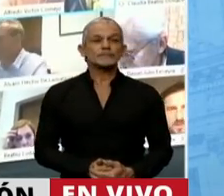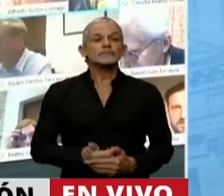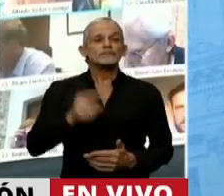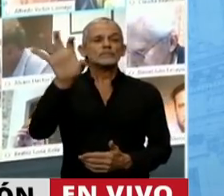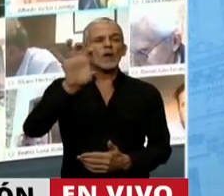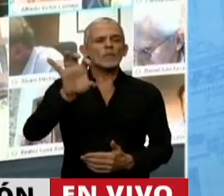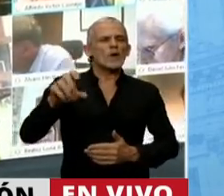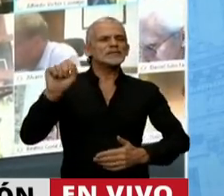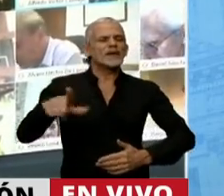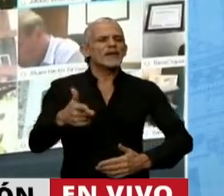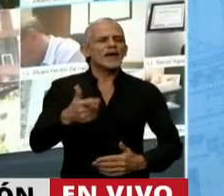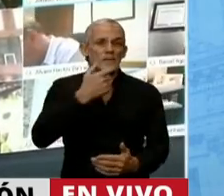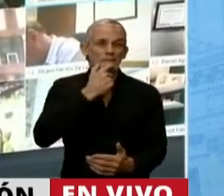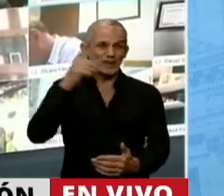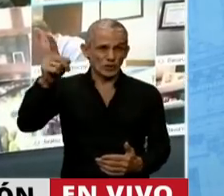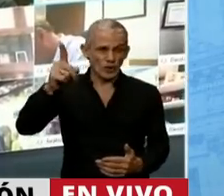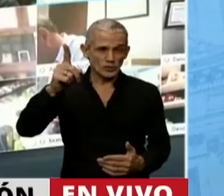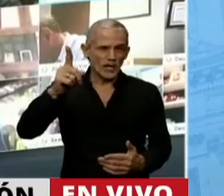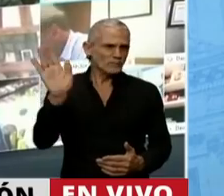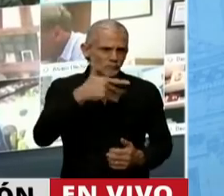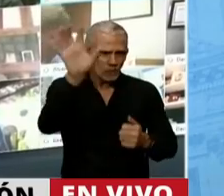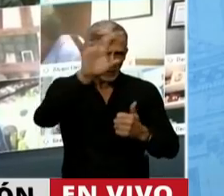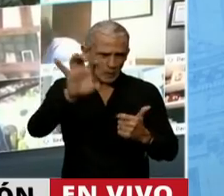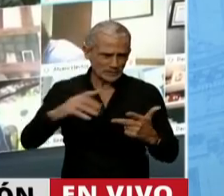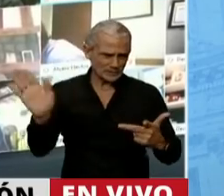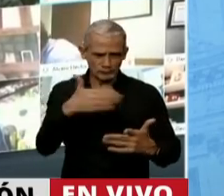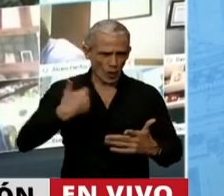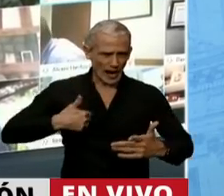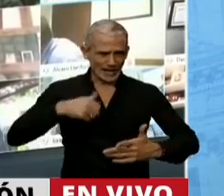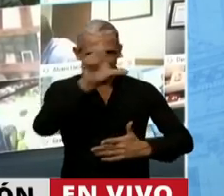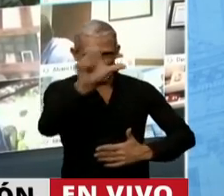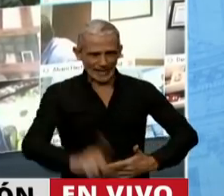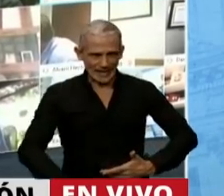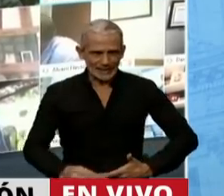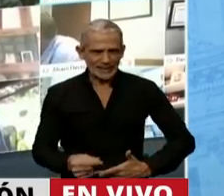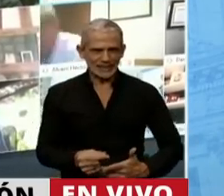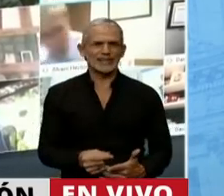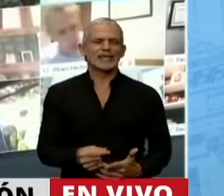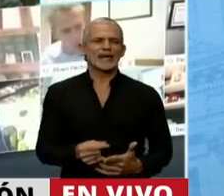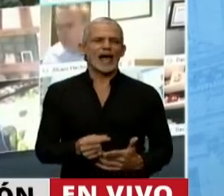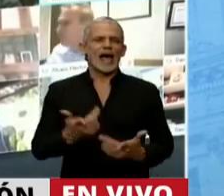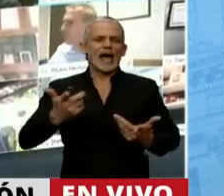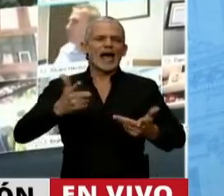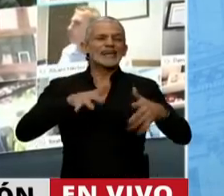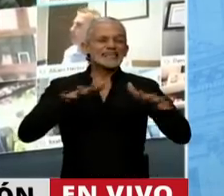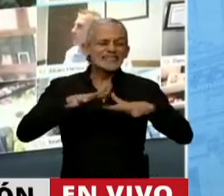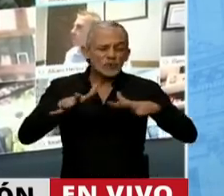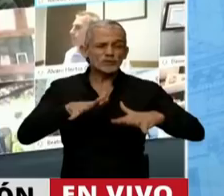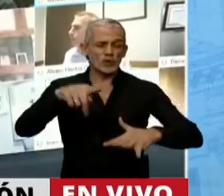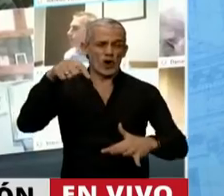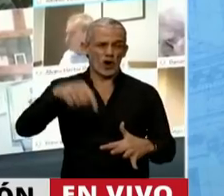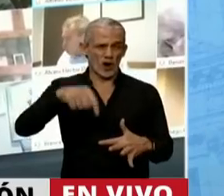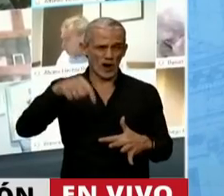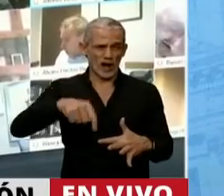La provincia de Mendoza y todas las provincias argentinas no están en una circunstancia ni en una